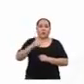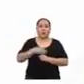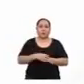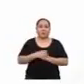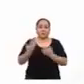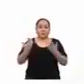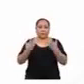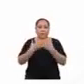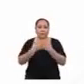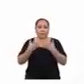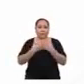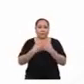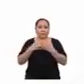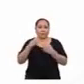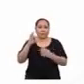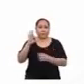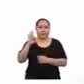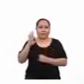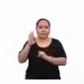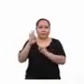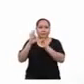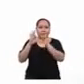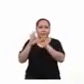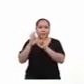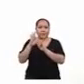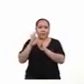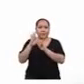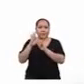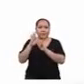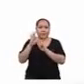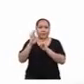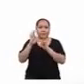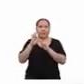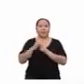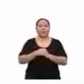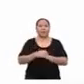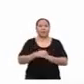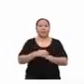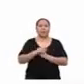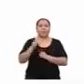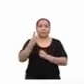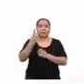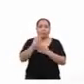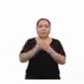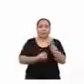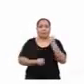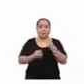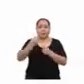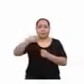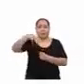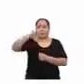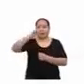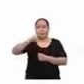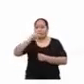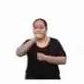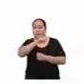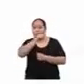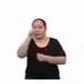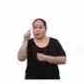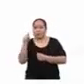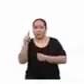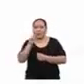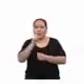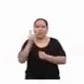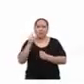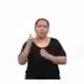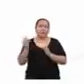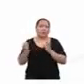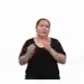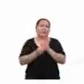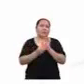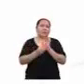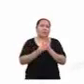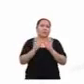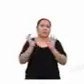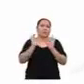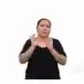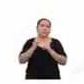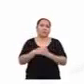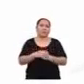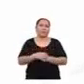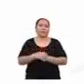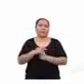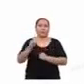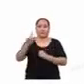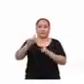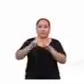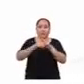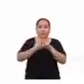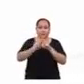frecuencia absoluta F sub 1. En ambos casos es 16, obviamente porque no se sumó con otra fila, ya que